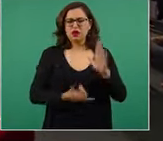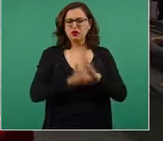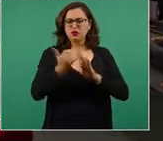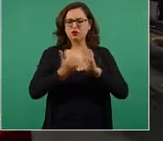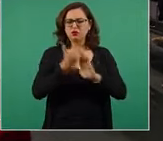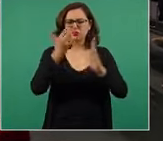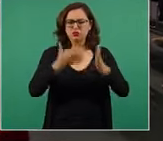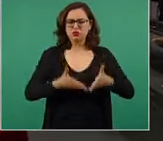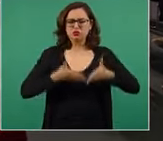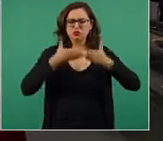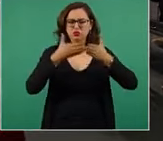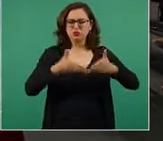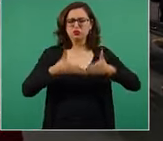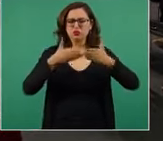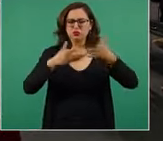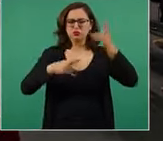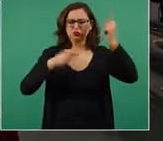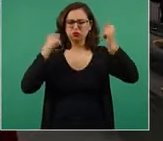para